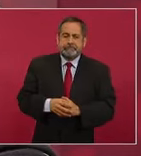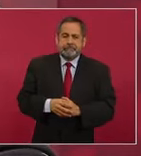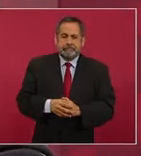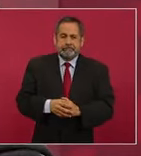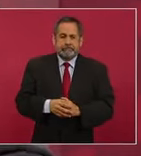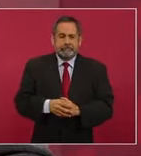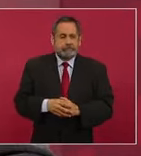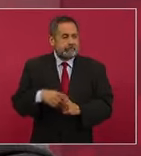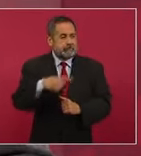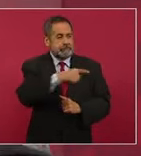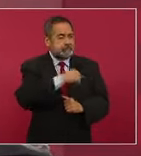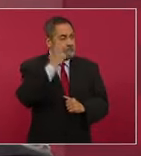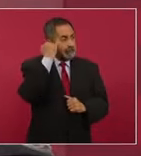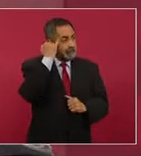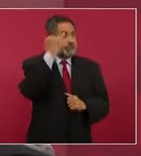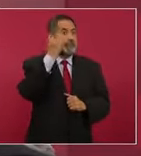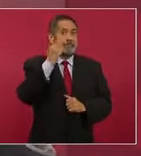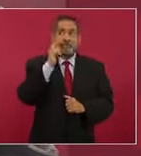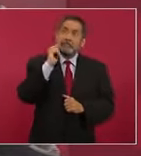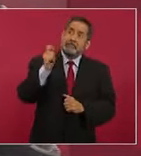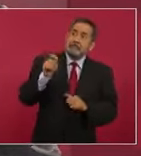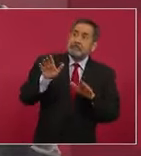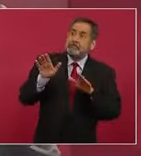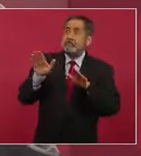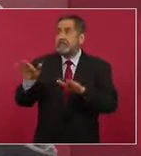tienen una idea distinta del aeropuerto,